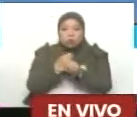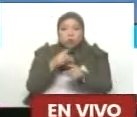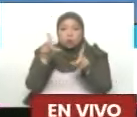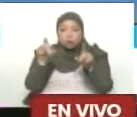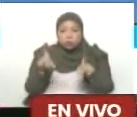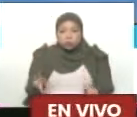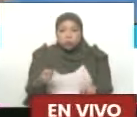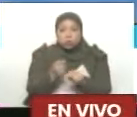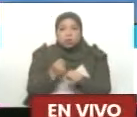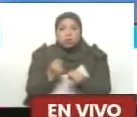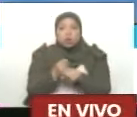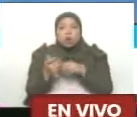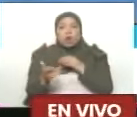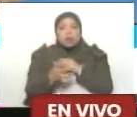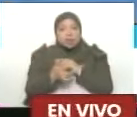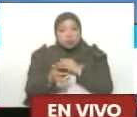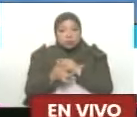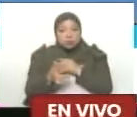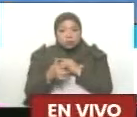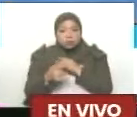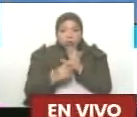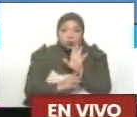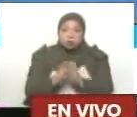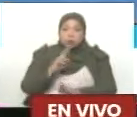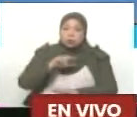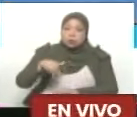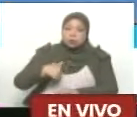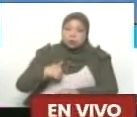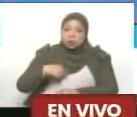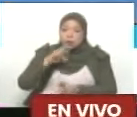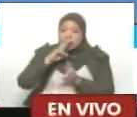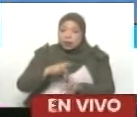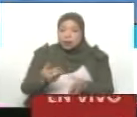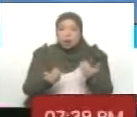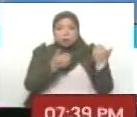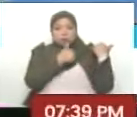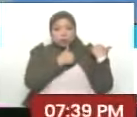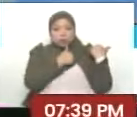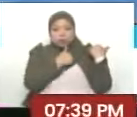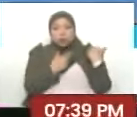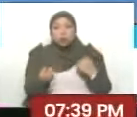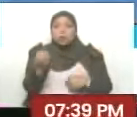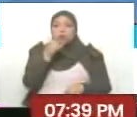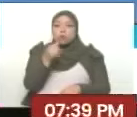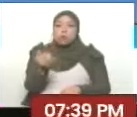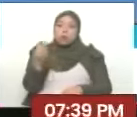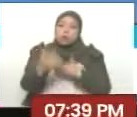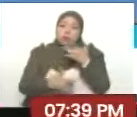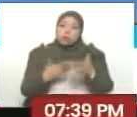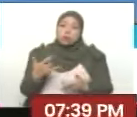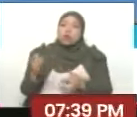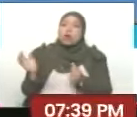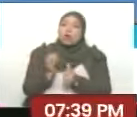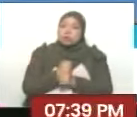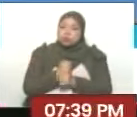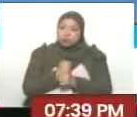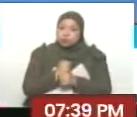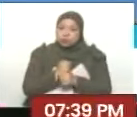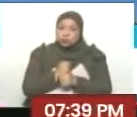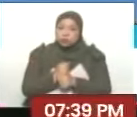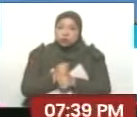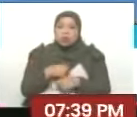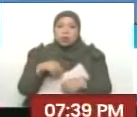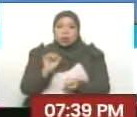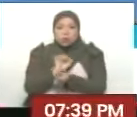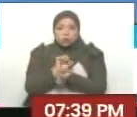prueba, testimonio irrefutable de la responsabilidad de los más altos jerarcas que hemos capturado y que están